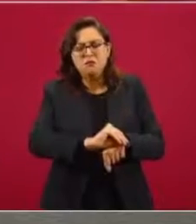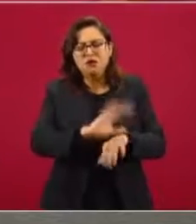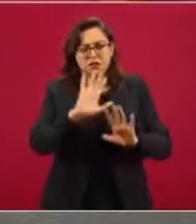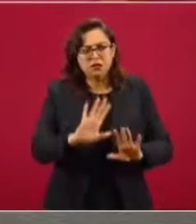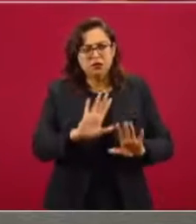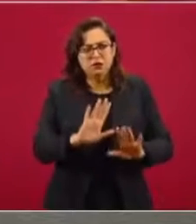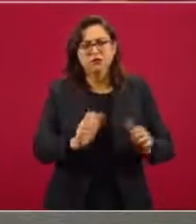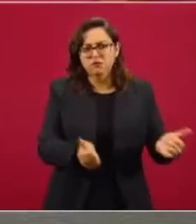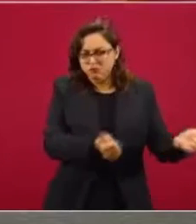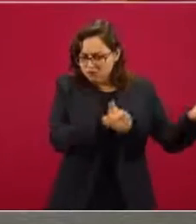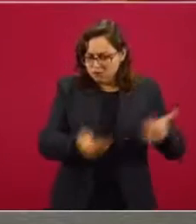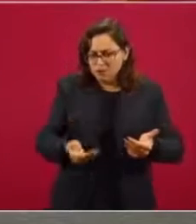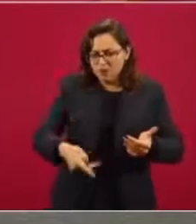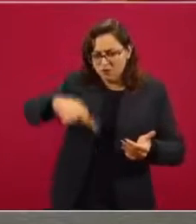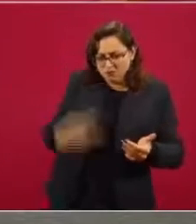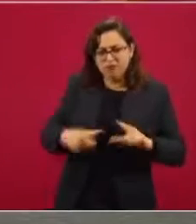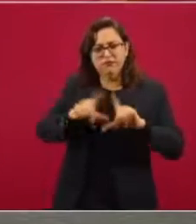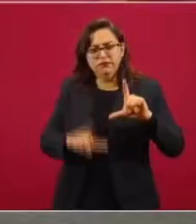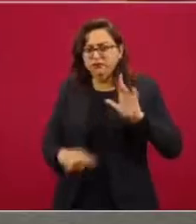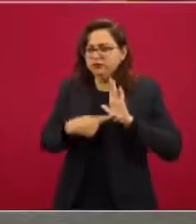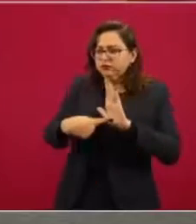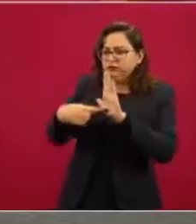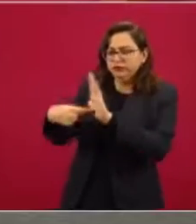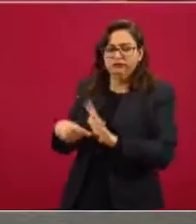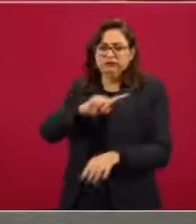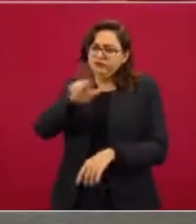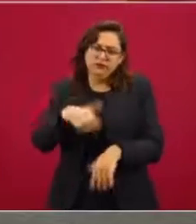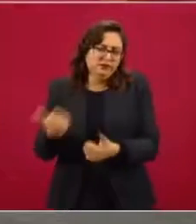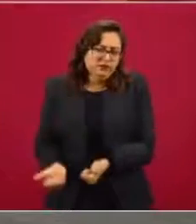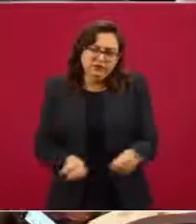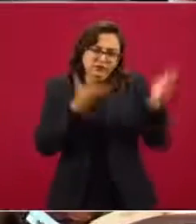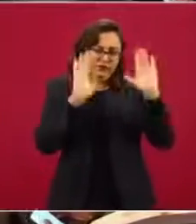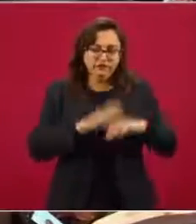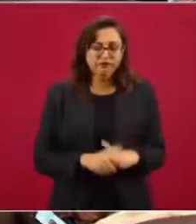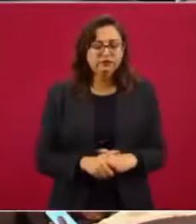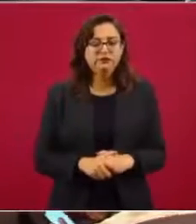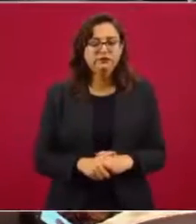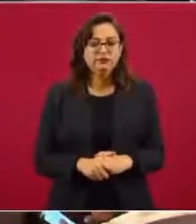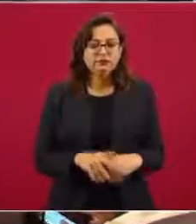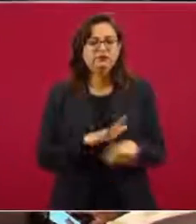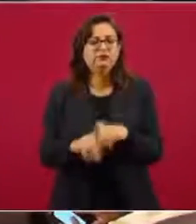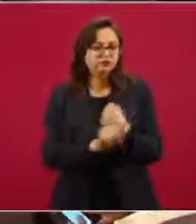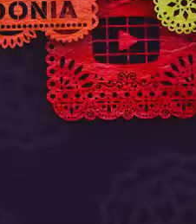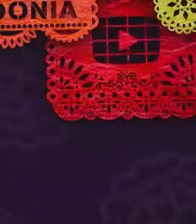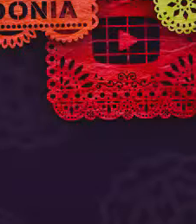permitan que la gente pueda apreciarlas de donde son originarias las piezas.